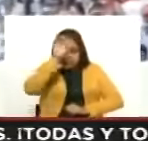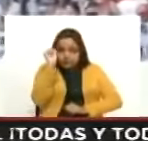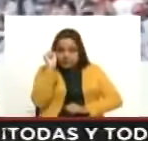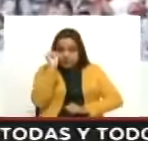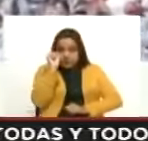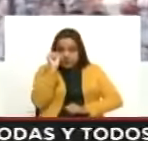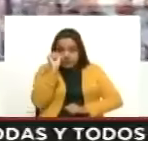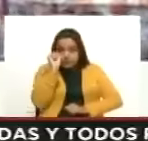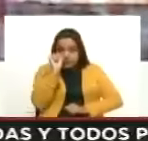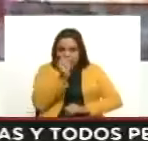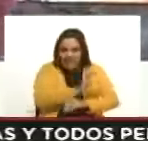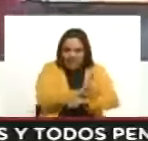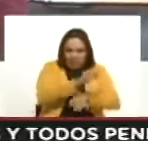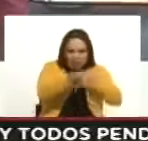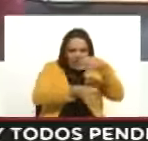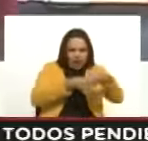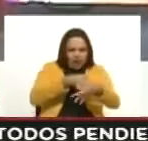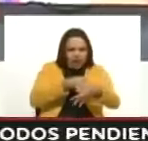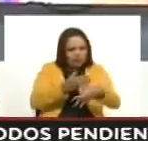No voy muy rápido.